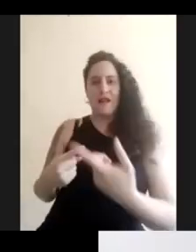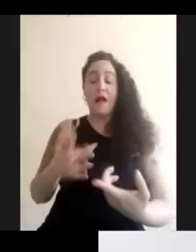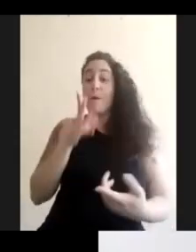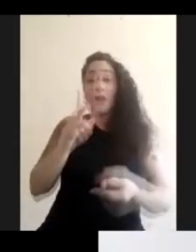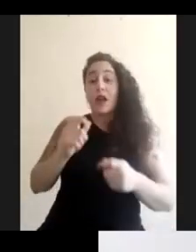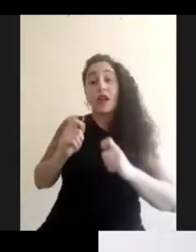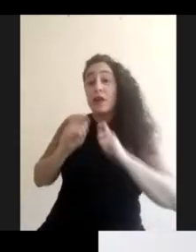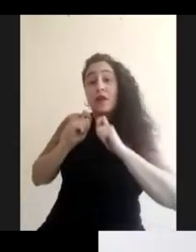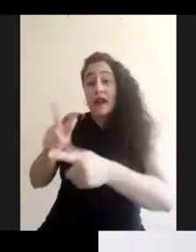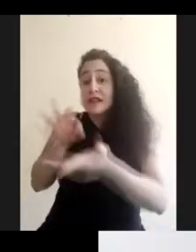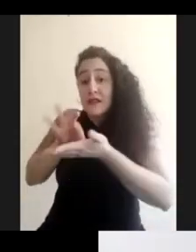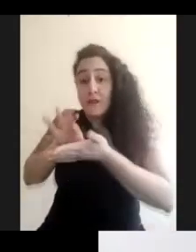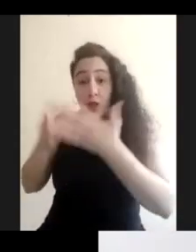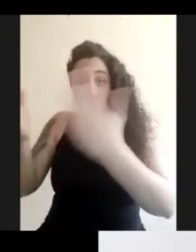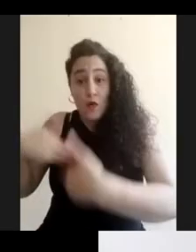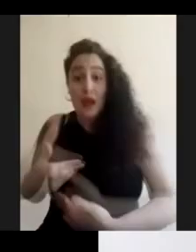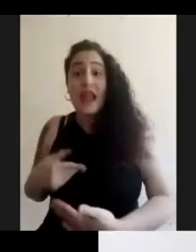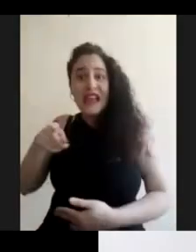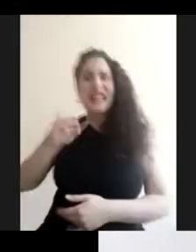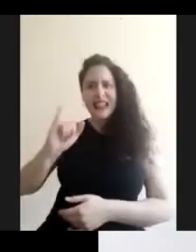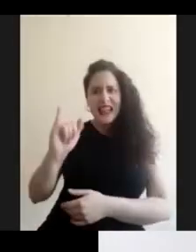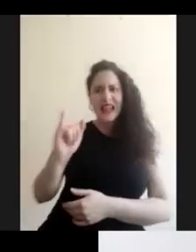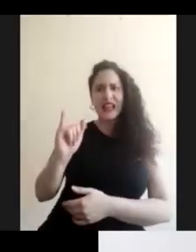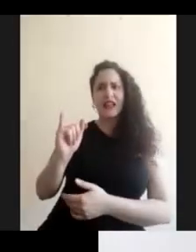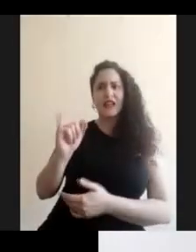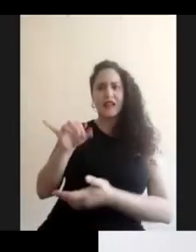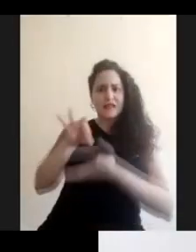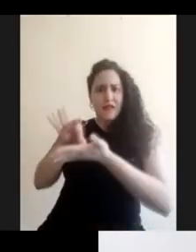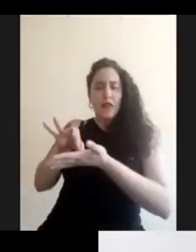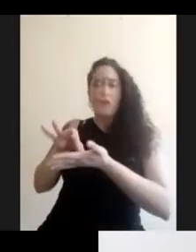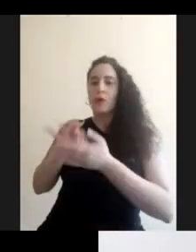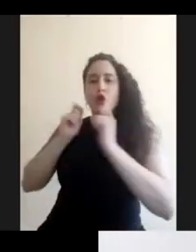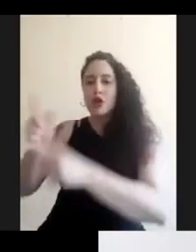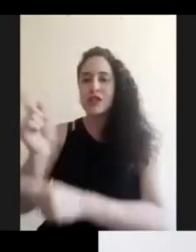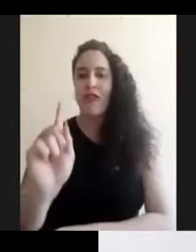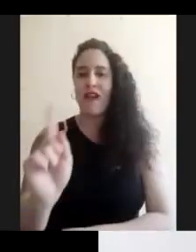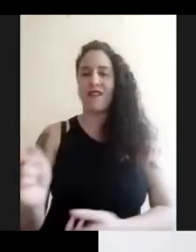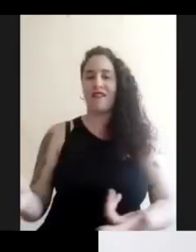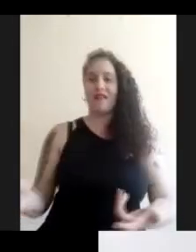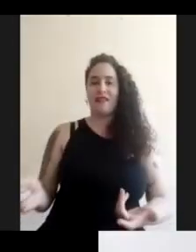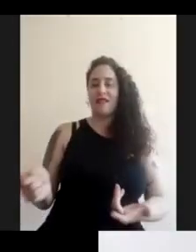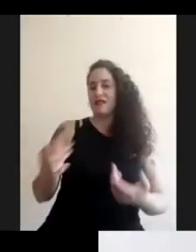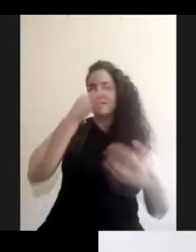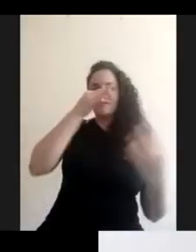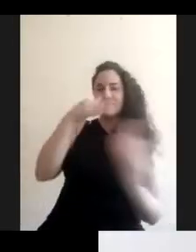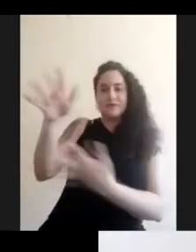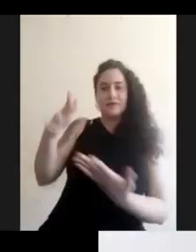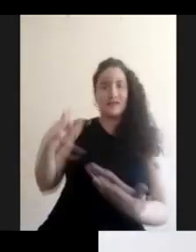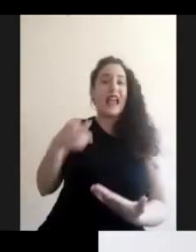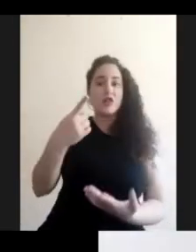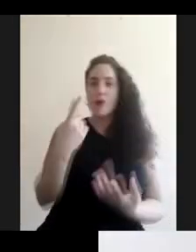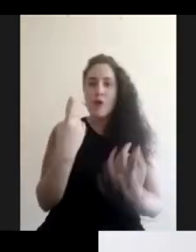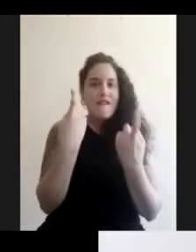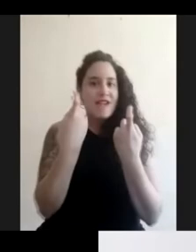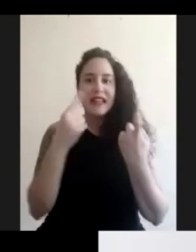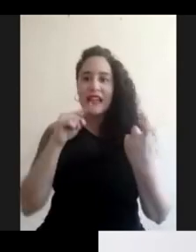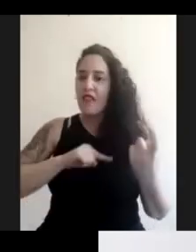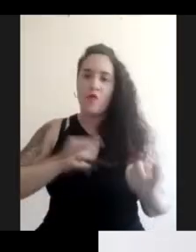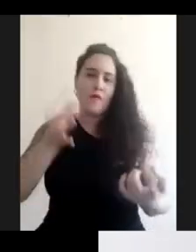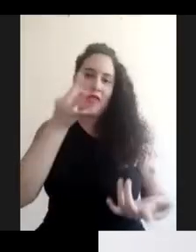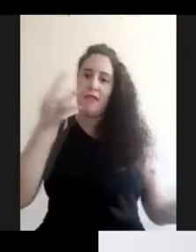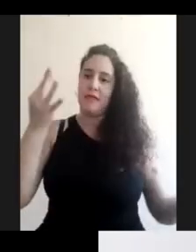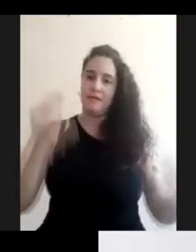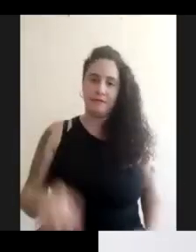y no lo están dejando acceder y lo están dejando vendido. Y es una falta absoluta de humanidad. De acuerdo.